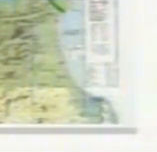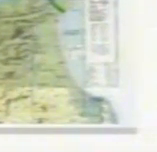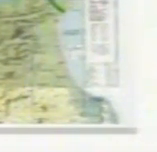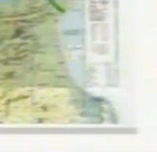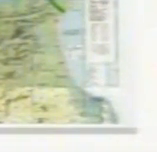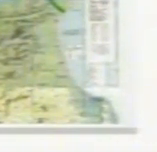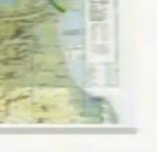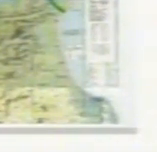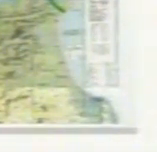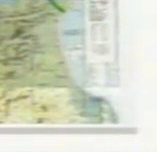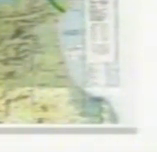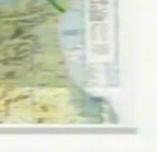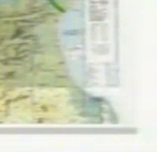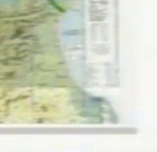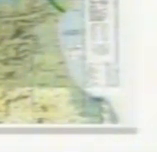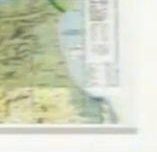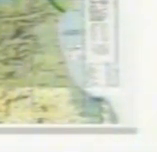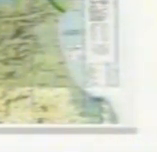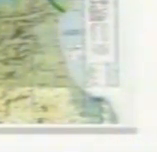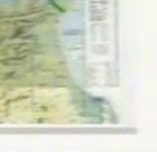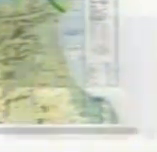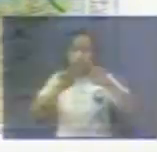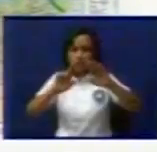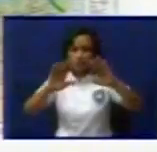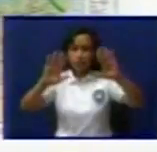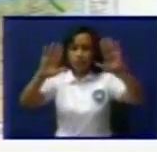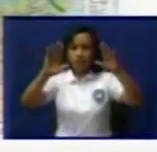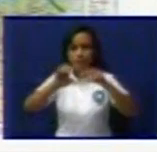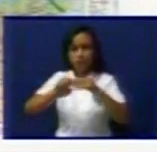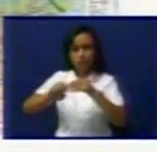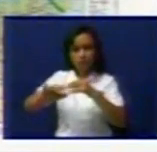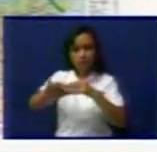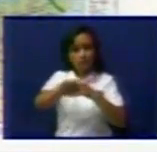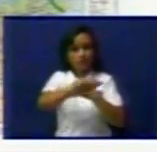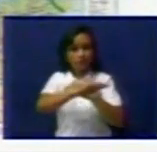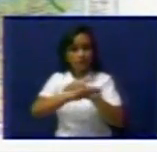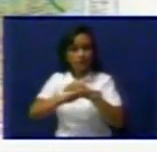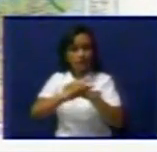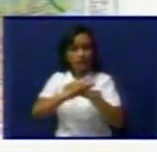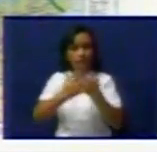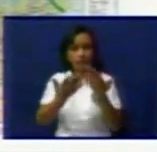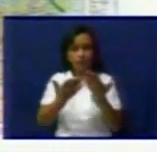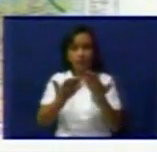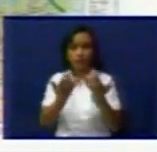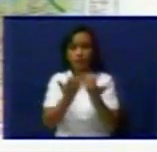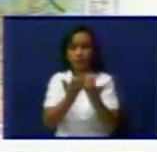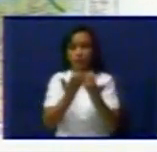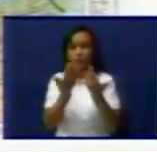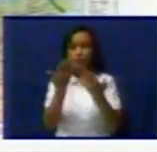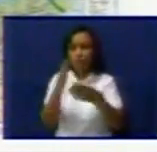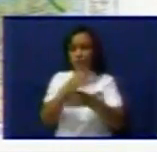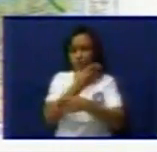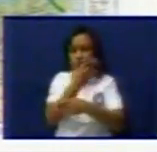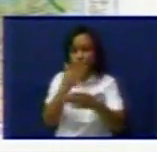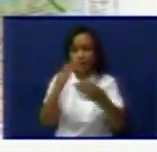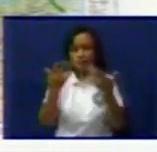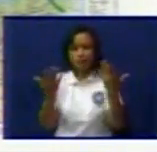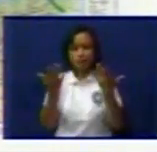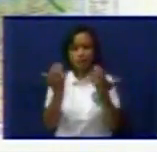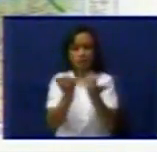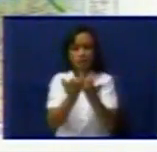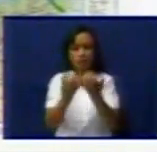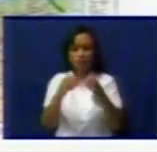Después de considerar los factores medioambientales, sociales, así como los de recursos hídricos, geología de